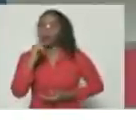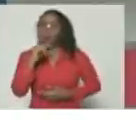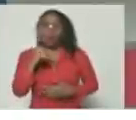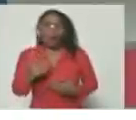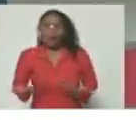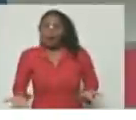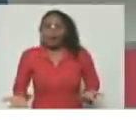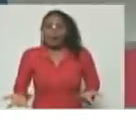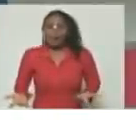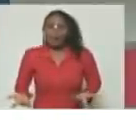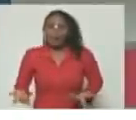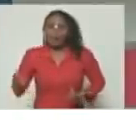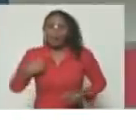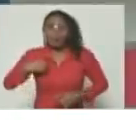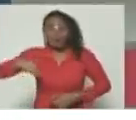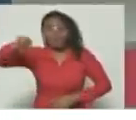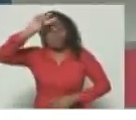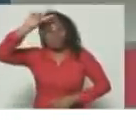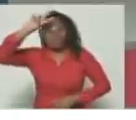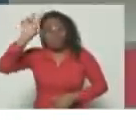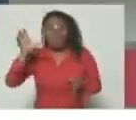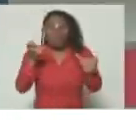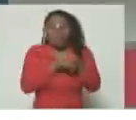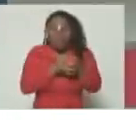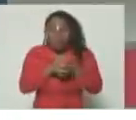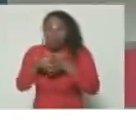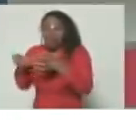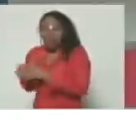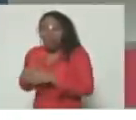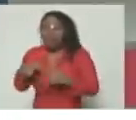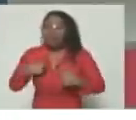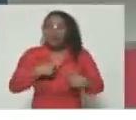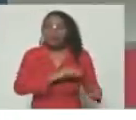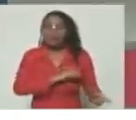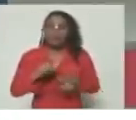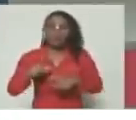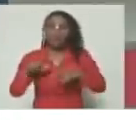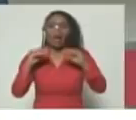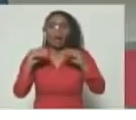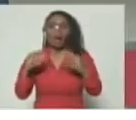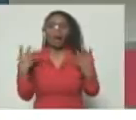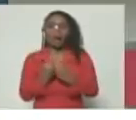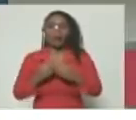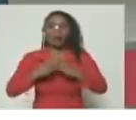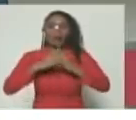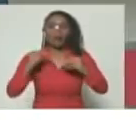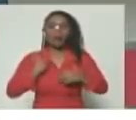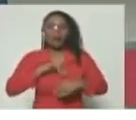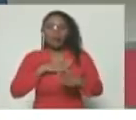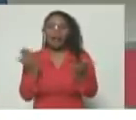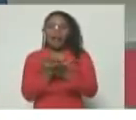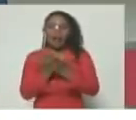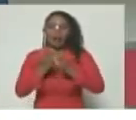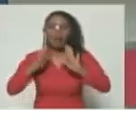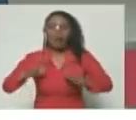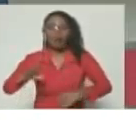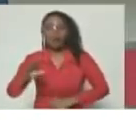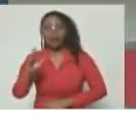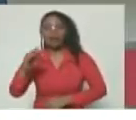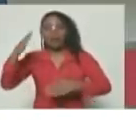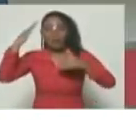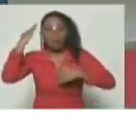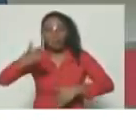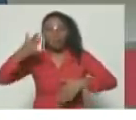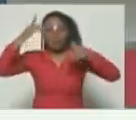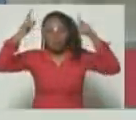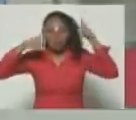No caigo en la estupidez del sectarismo. Estoy listo para hablar con todos. Es nuestra escuela, la escuela del comandante Hugo Chávez.